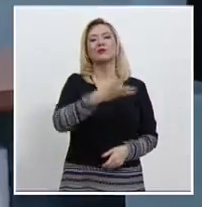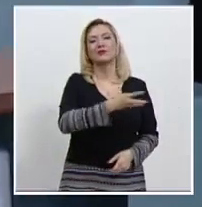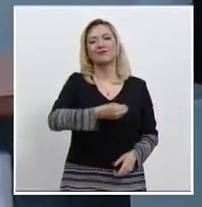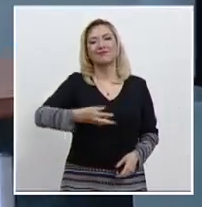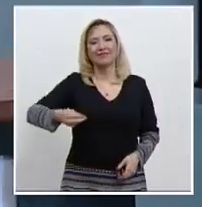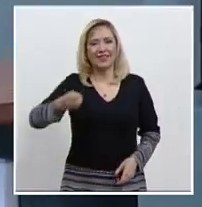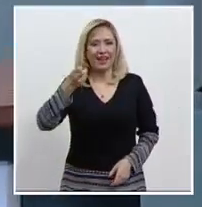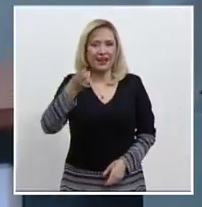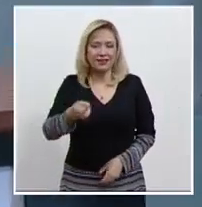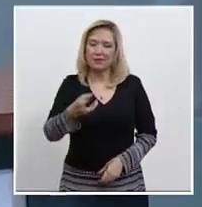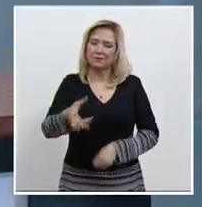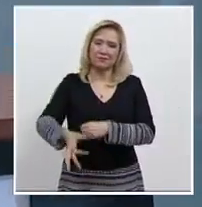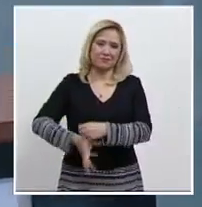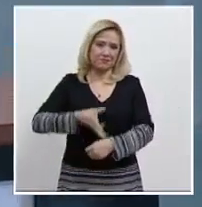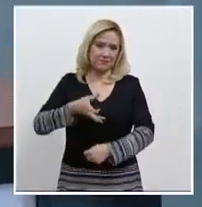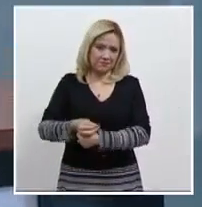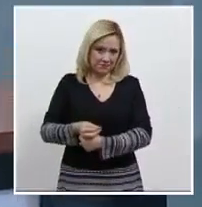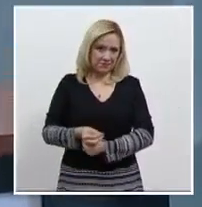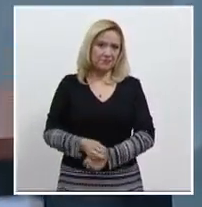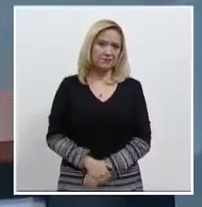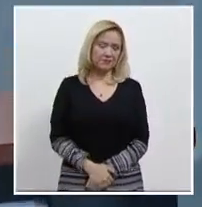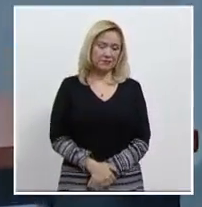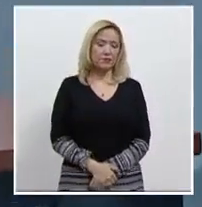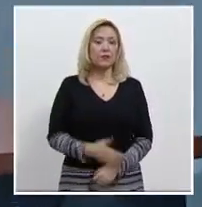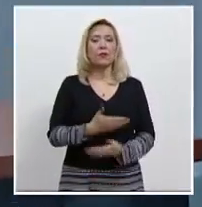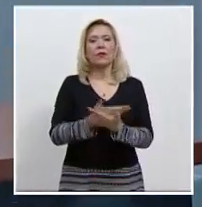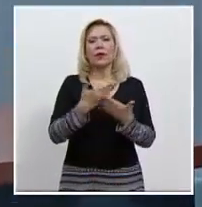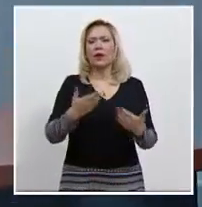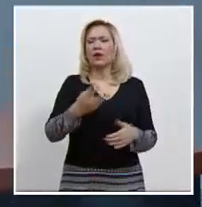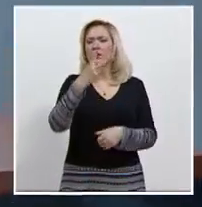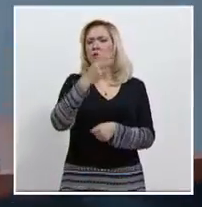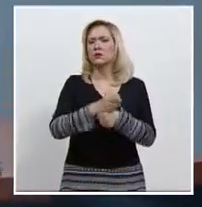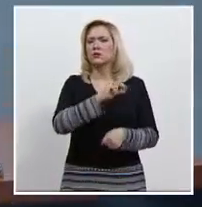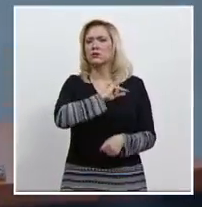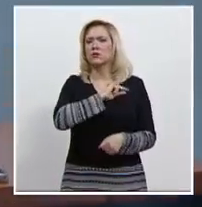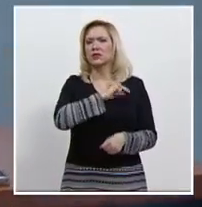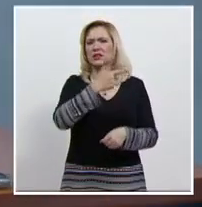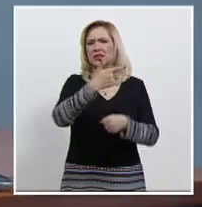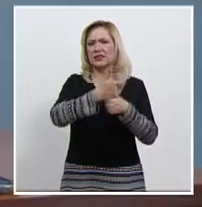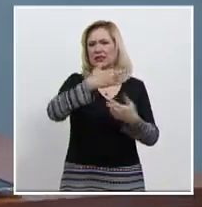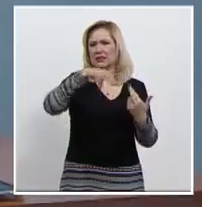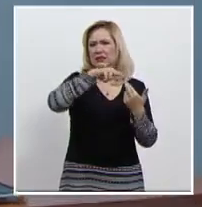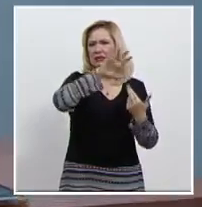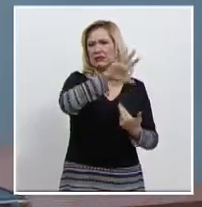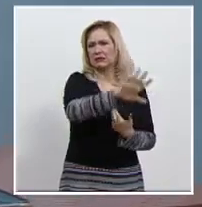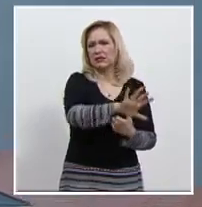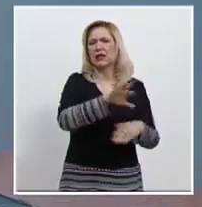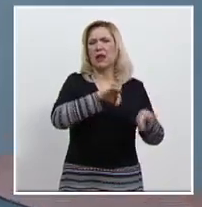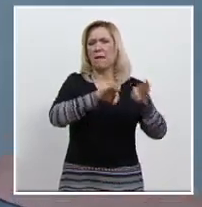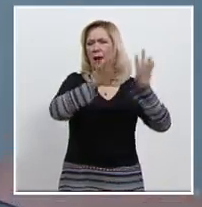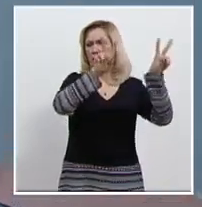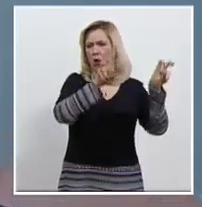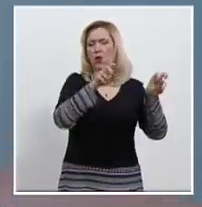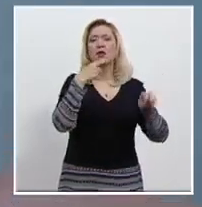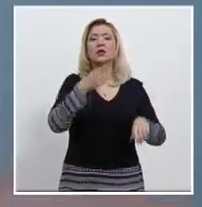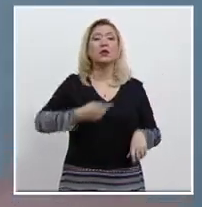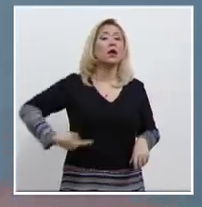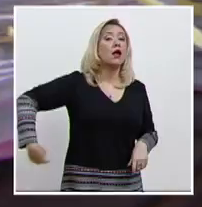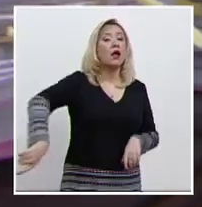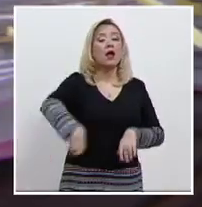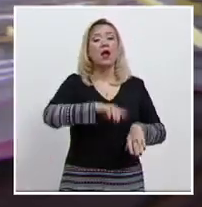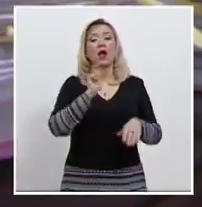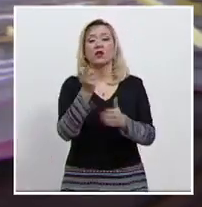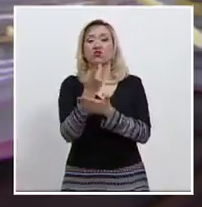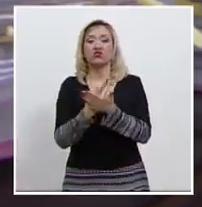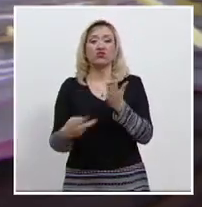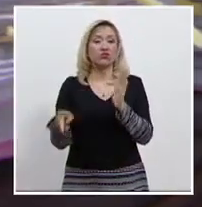Y en más temas, el segundo tribunal colegiado en materia de trabajo del 7º Circuito determinó que los trabajadores permanentes de la